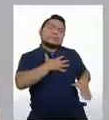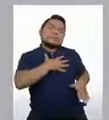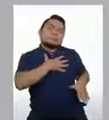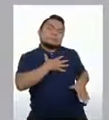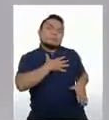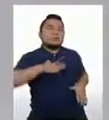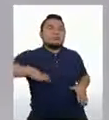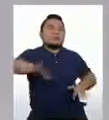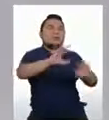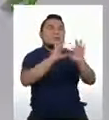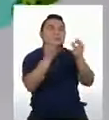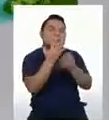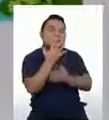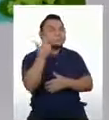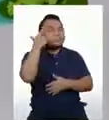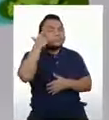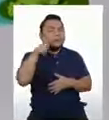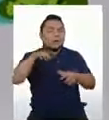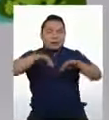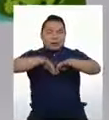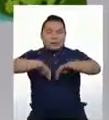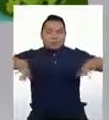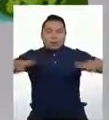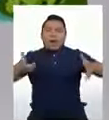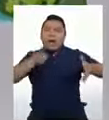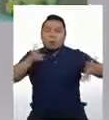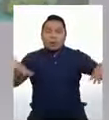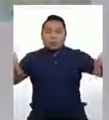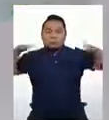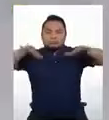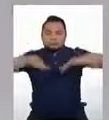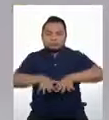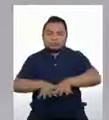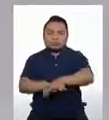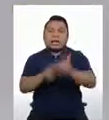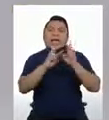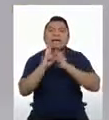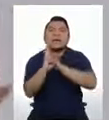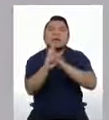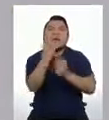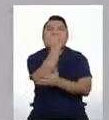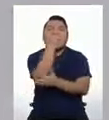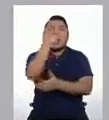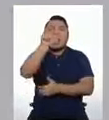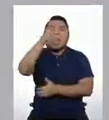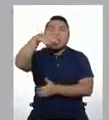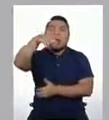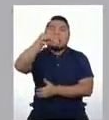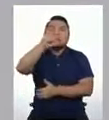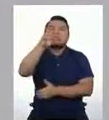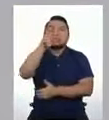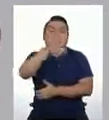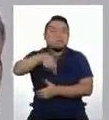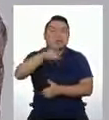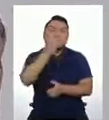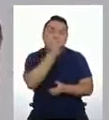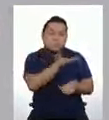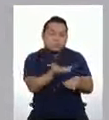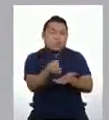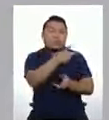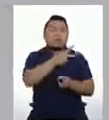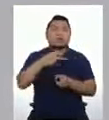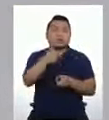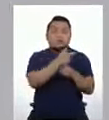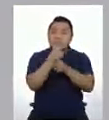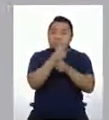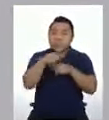familias de la selva y crea el río Amazonas para que todos puedan alimentarse. Todos prometen cuidar del río